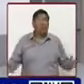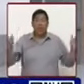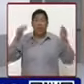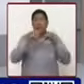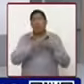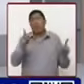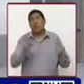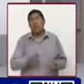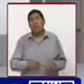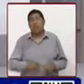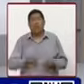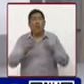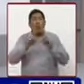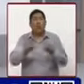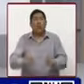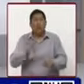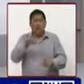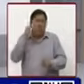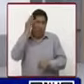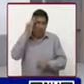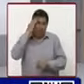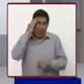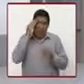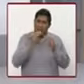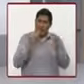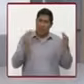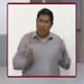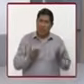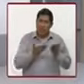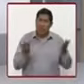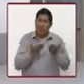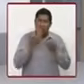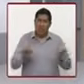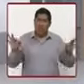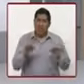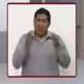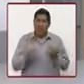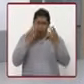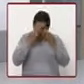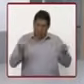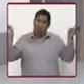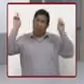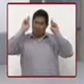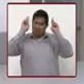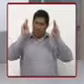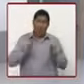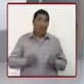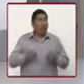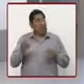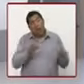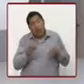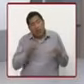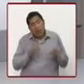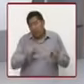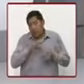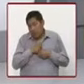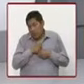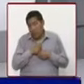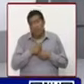Pero yo les pregunto, ¿ustedes saben en su casa de dónde viene esta festividad, esta costumbre adquirida, obviamente, porque